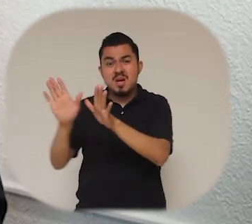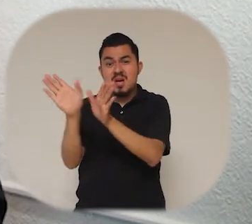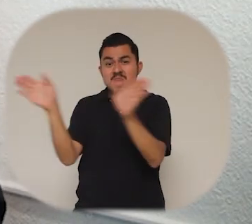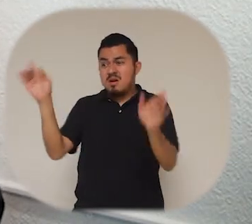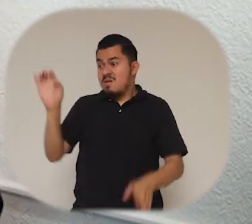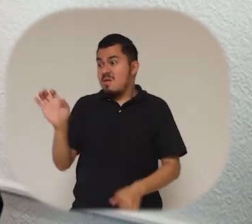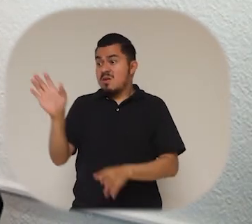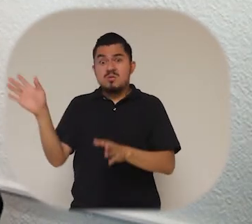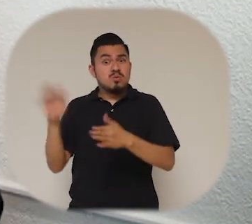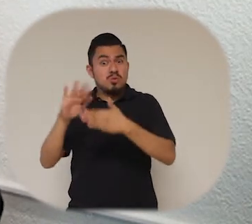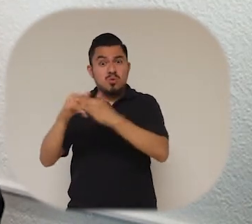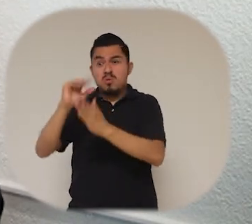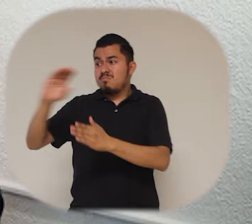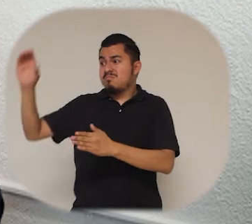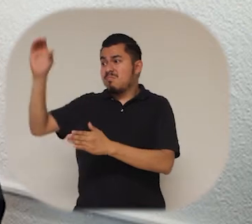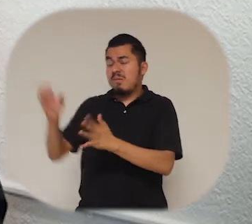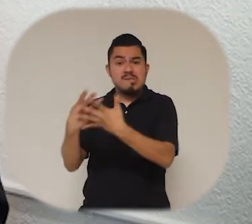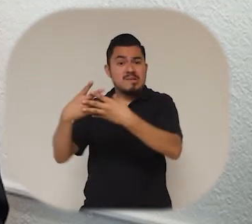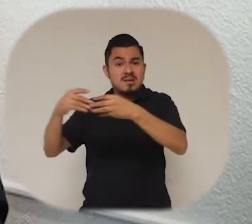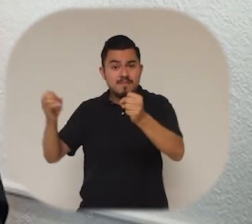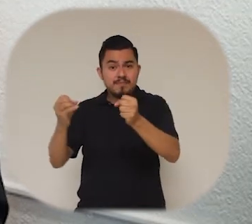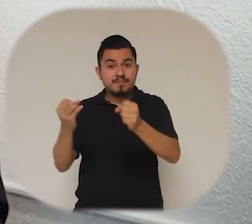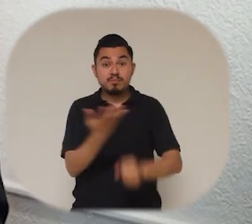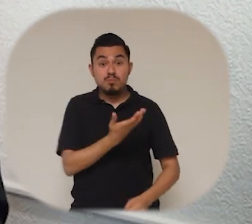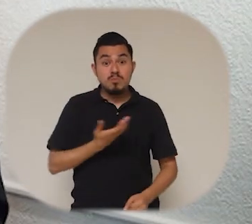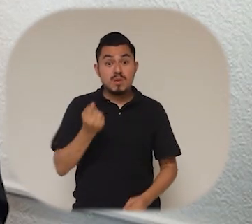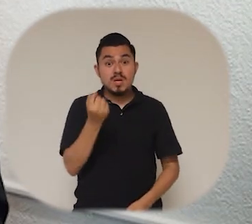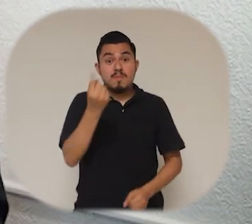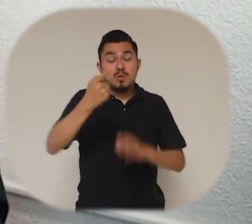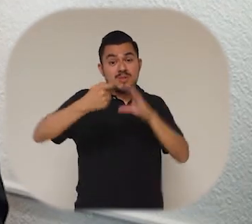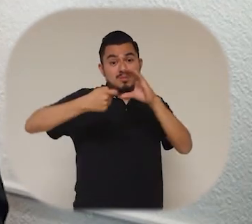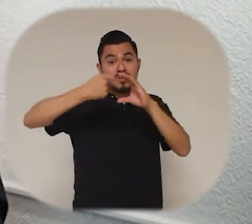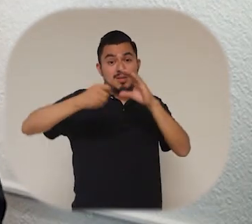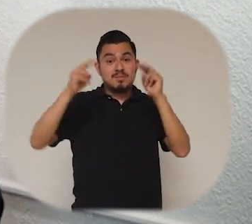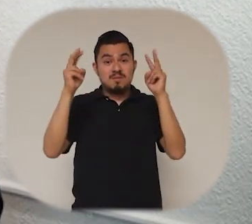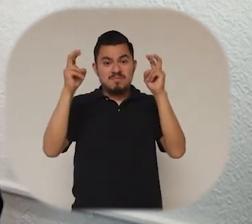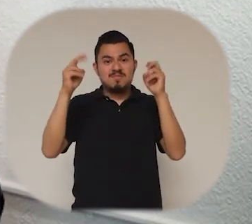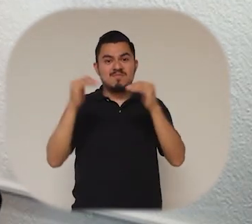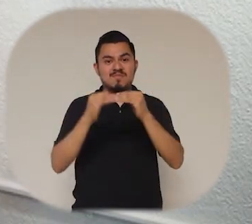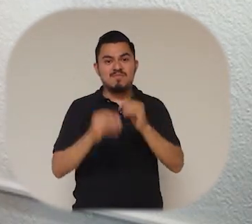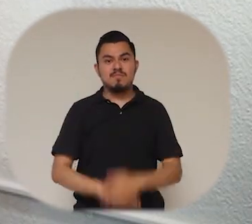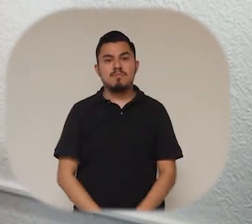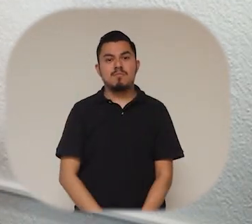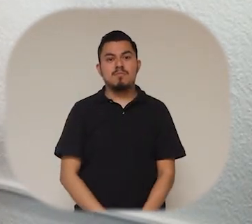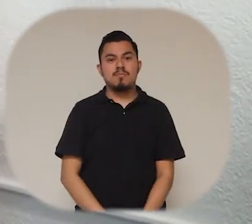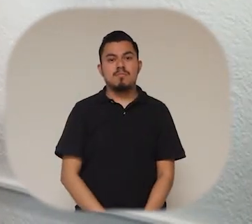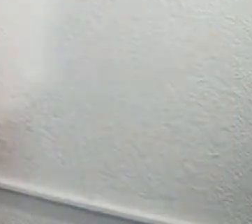el problema en la cruz. Vamos a hablar un poco más de la cruz en el siguiente tiempo.